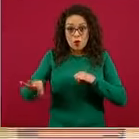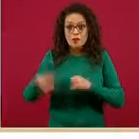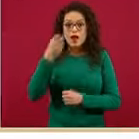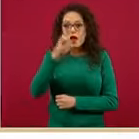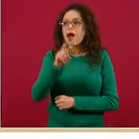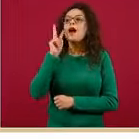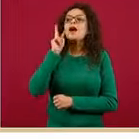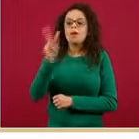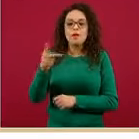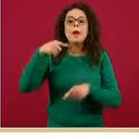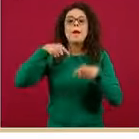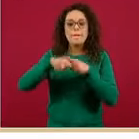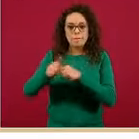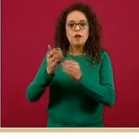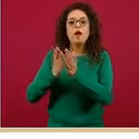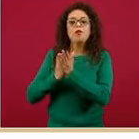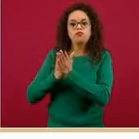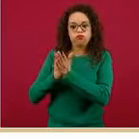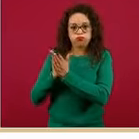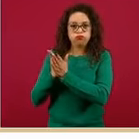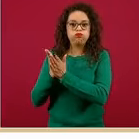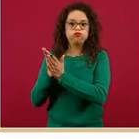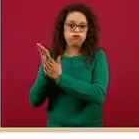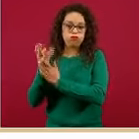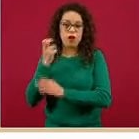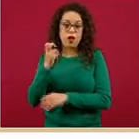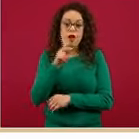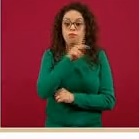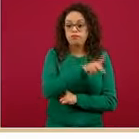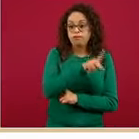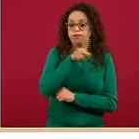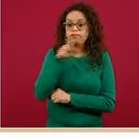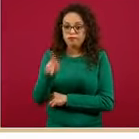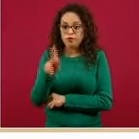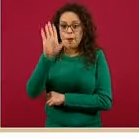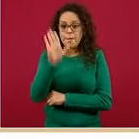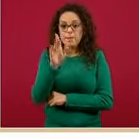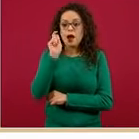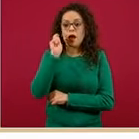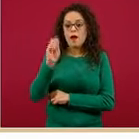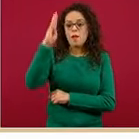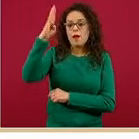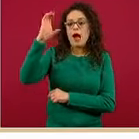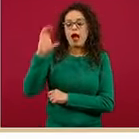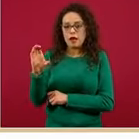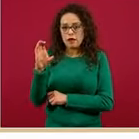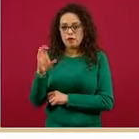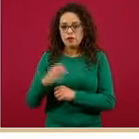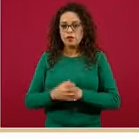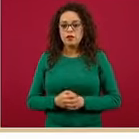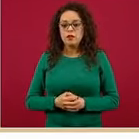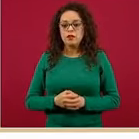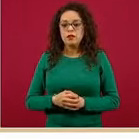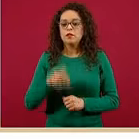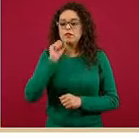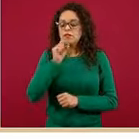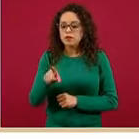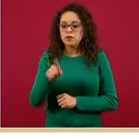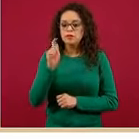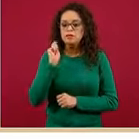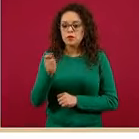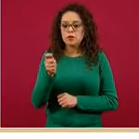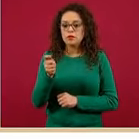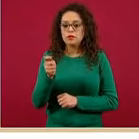este incremento. Situación bastante similar para el estado de Baja California, que había también tenido una,